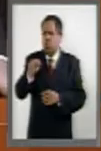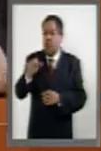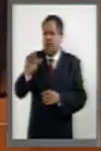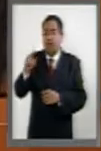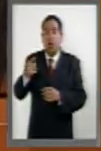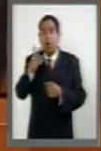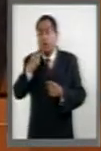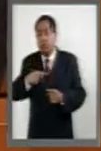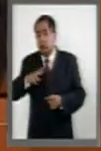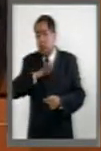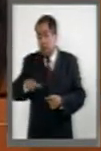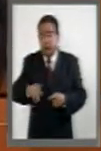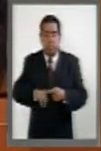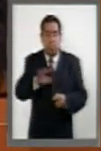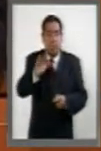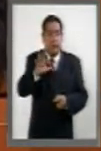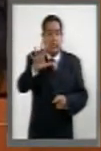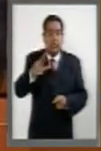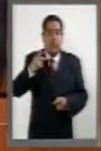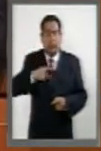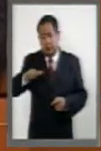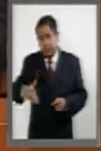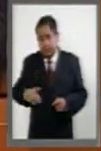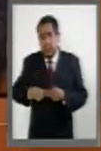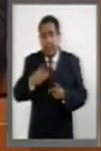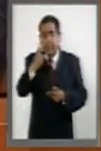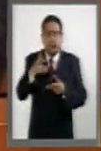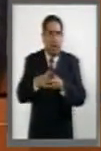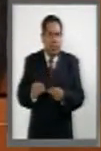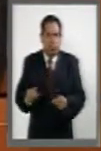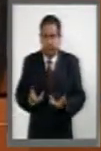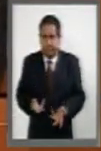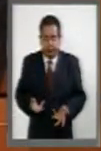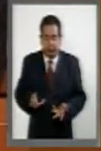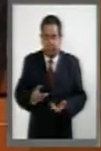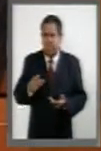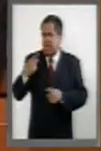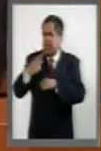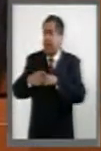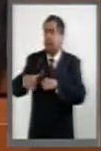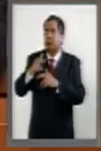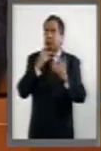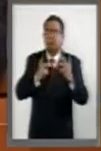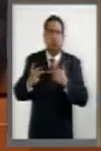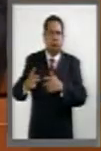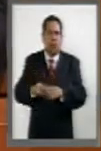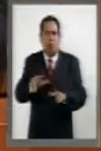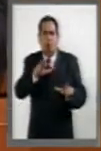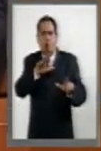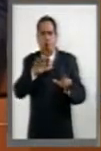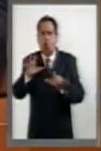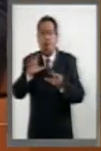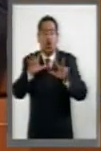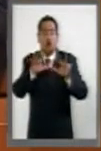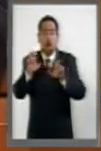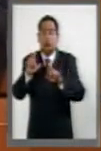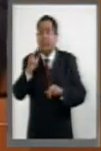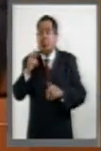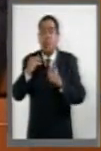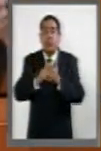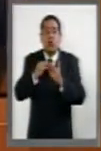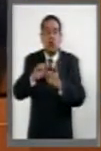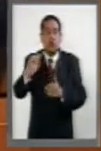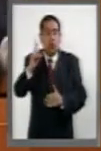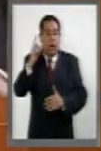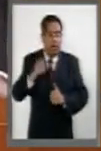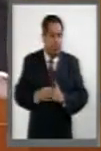personas muertas, 45 heridos, 3 desaparecidos, así como los daños valuados en poco más de 825 millones de dólares.